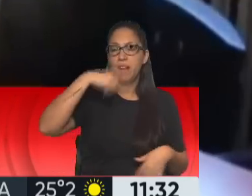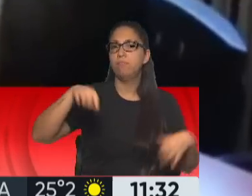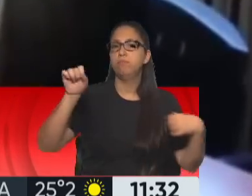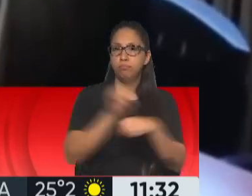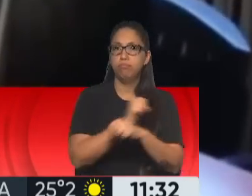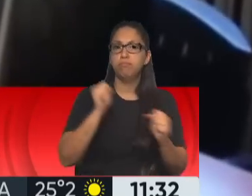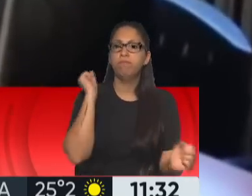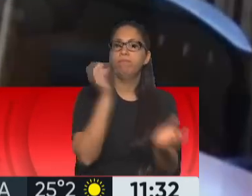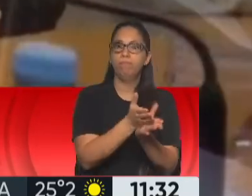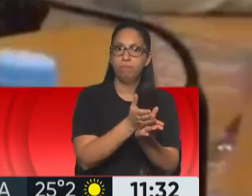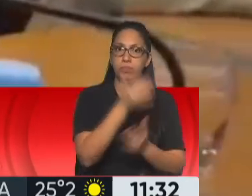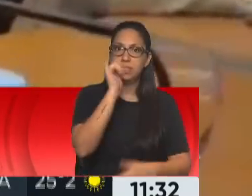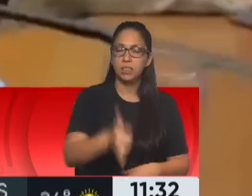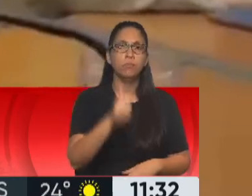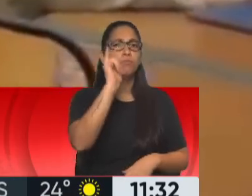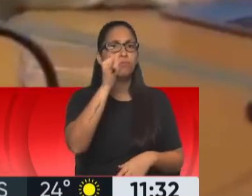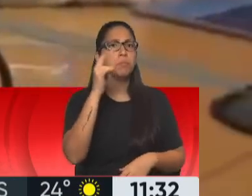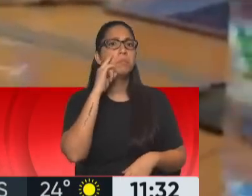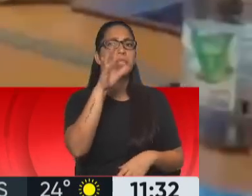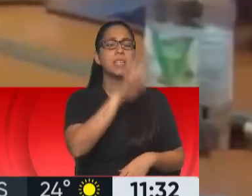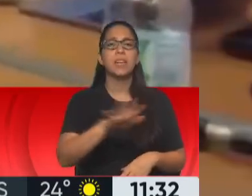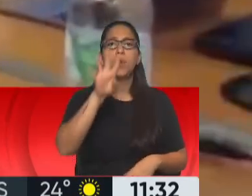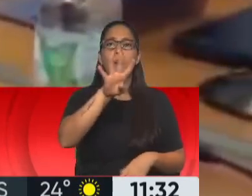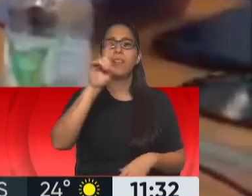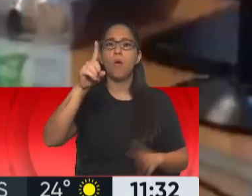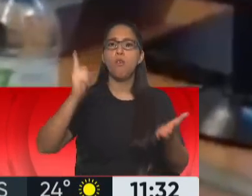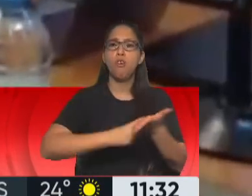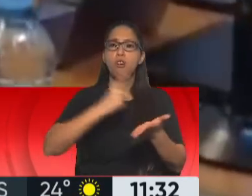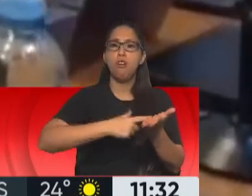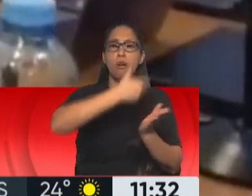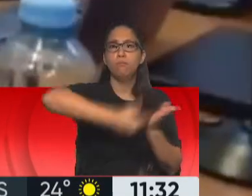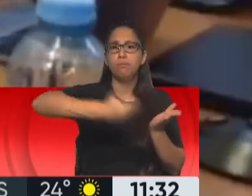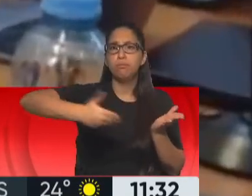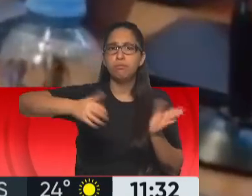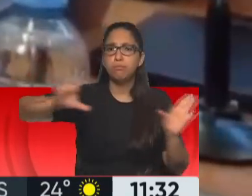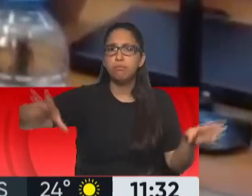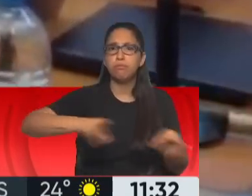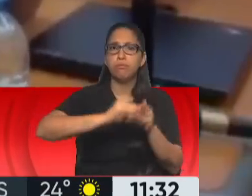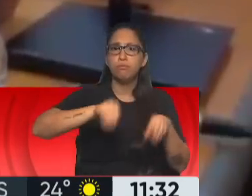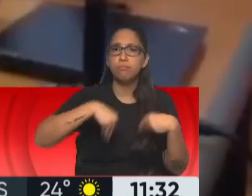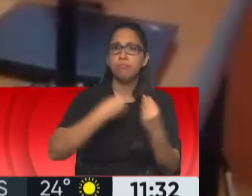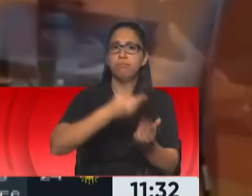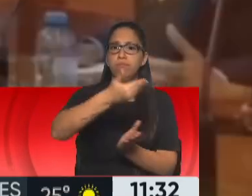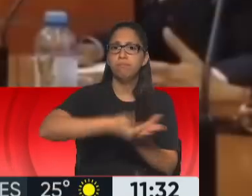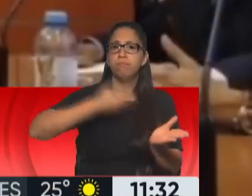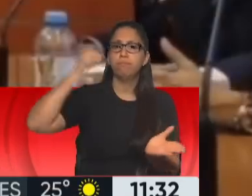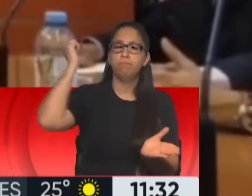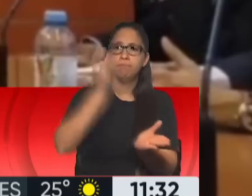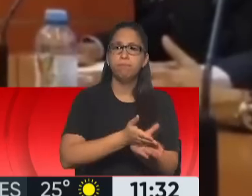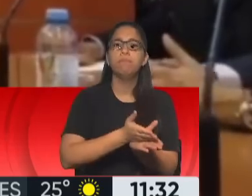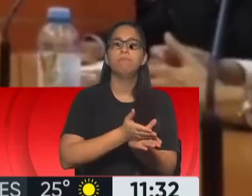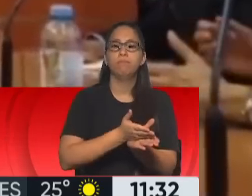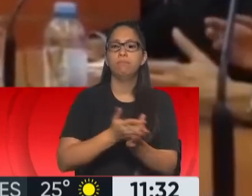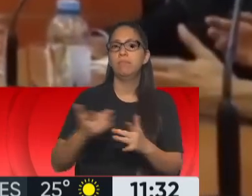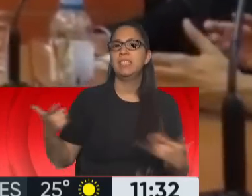ratificada. Así es, 1.541 páginas tiene este fallo en el cual la Cámara Federal de Casación,